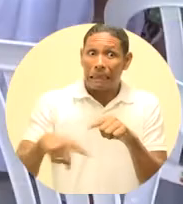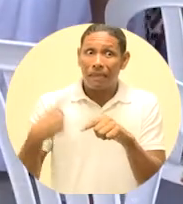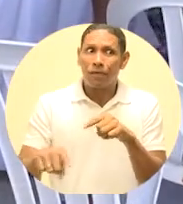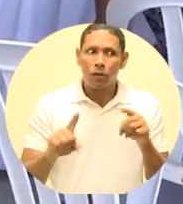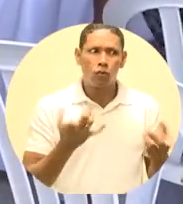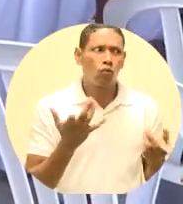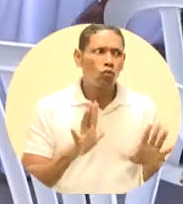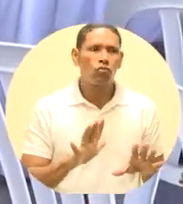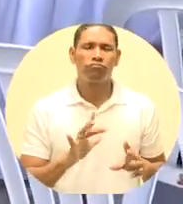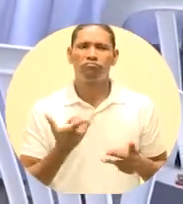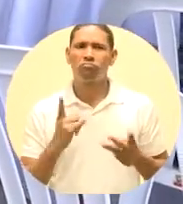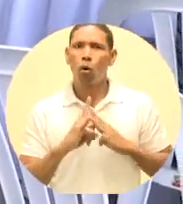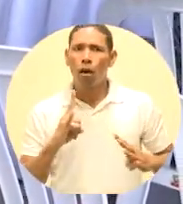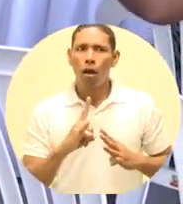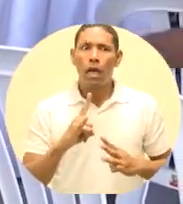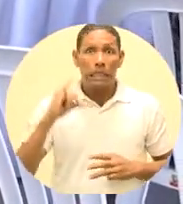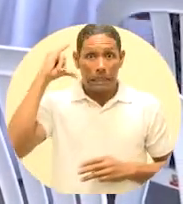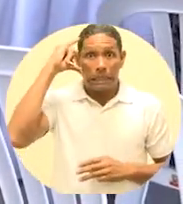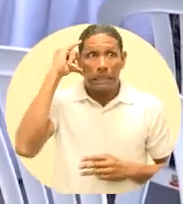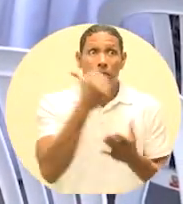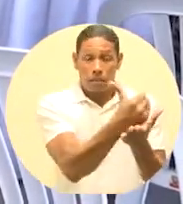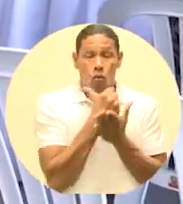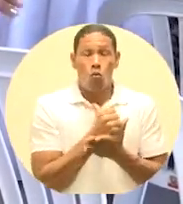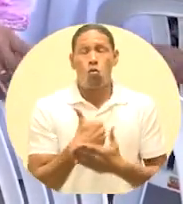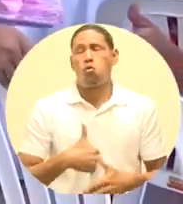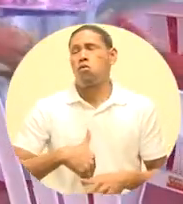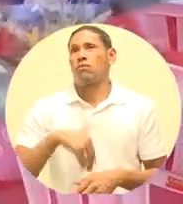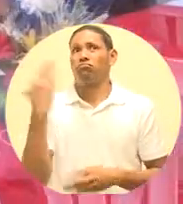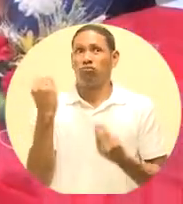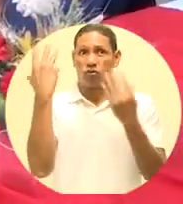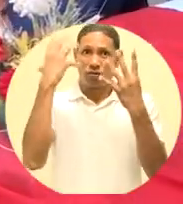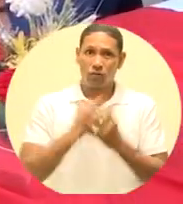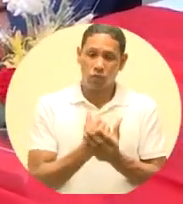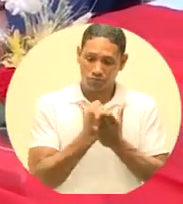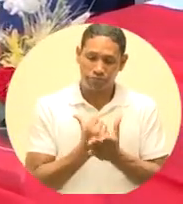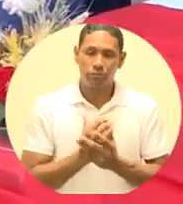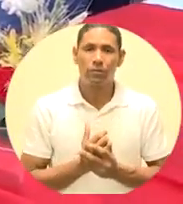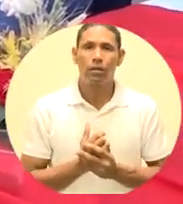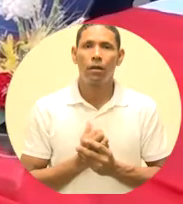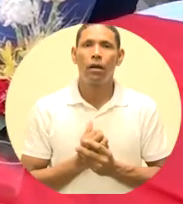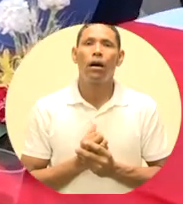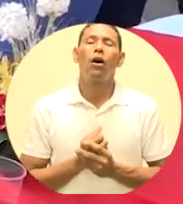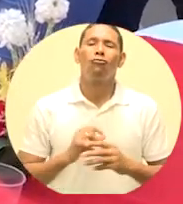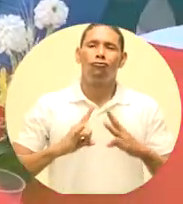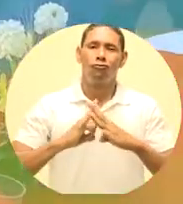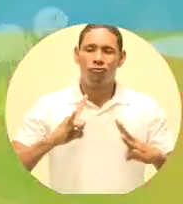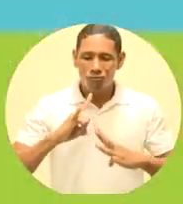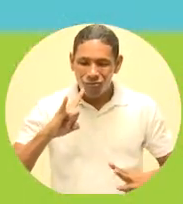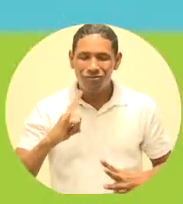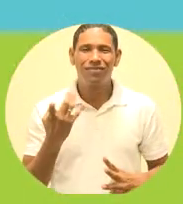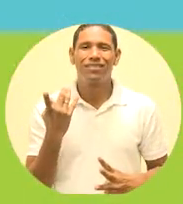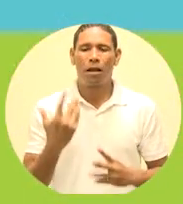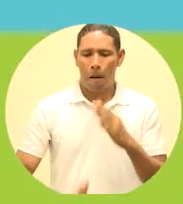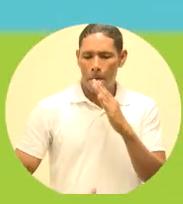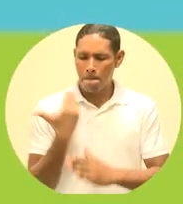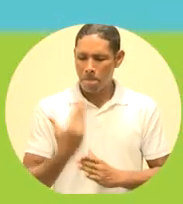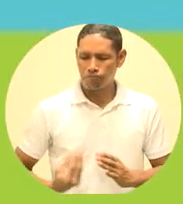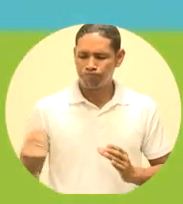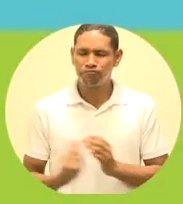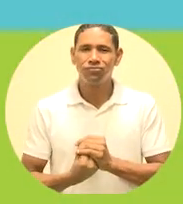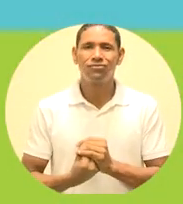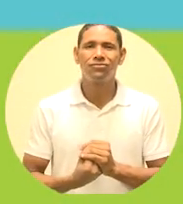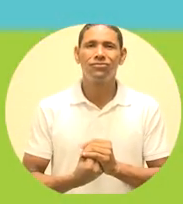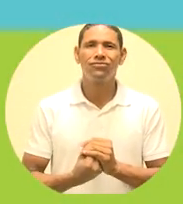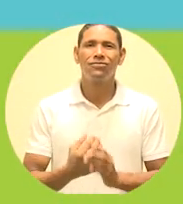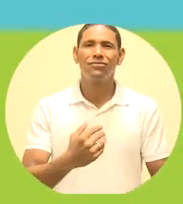de la universidad, psicología ha venido y nos ha ayudado mucho. Universidad del Magdalena, más incluyente